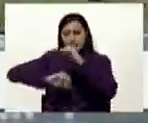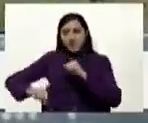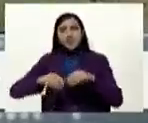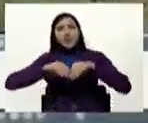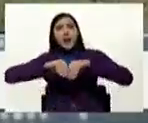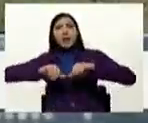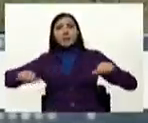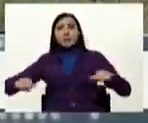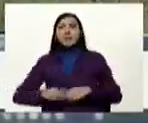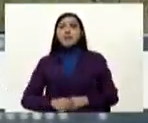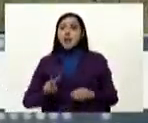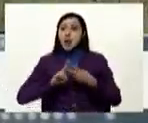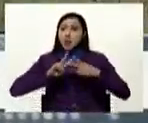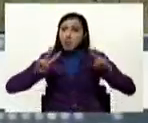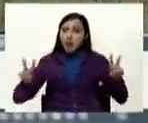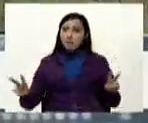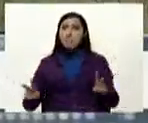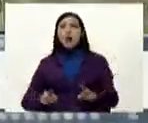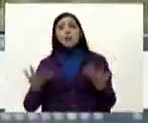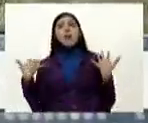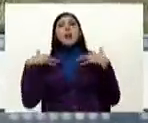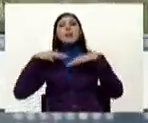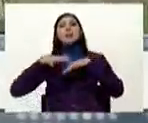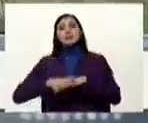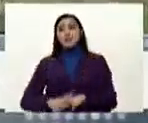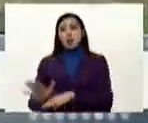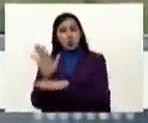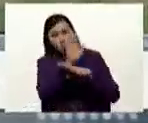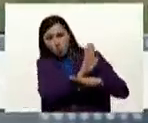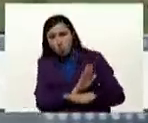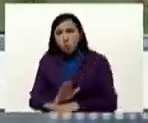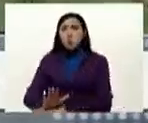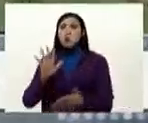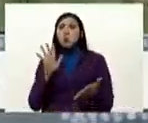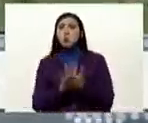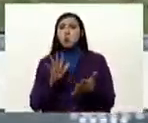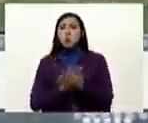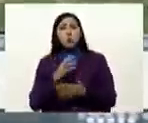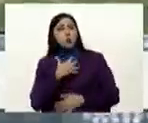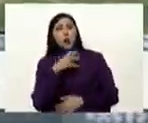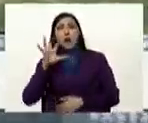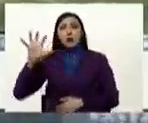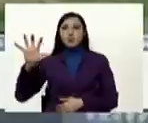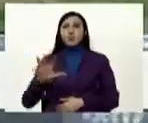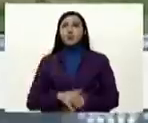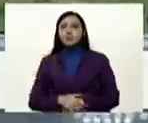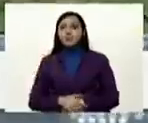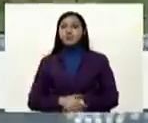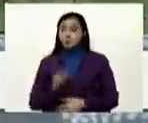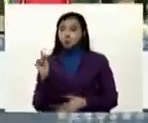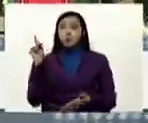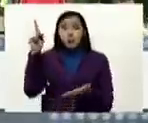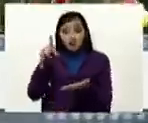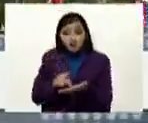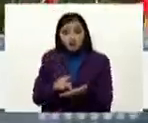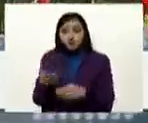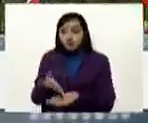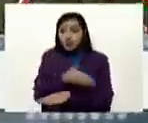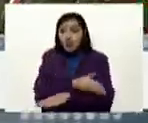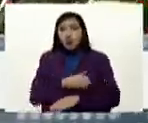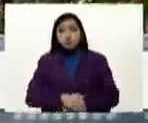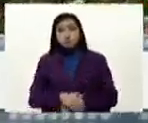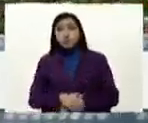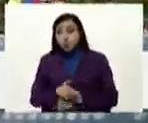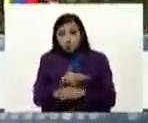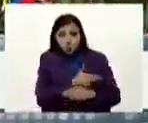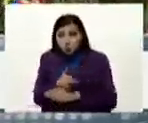tierra, de la paz, de la integridad, de la estabilidad de la República. Allí estuvimos, en el polígono de tiro